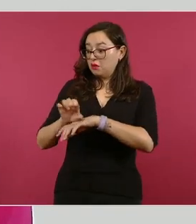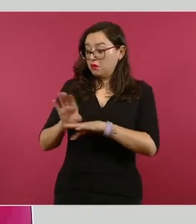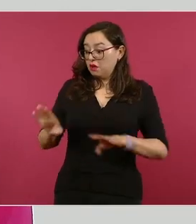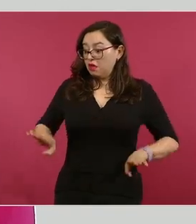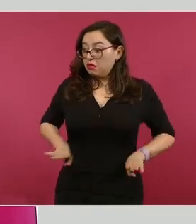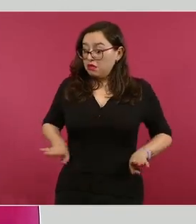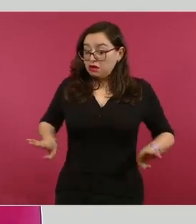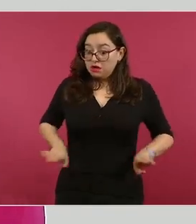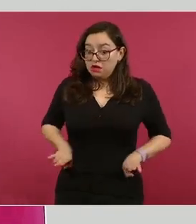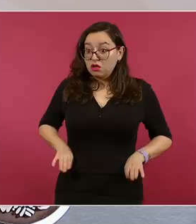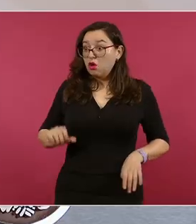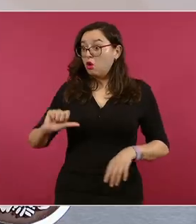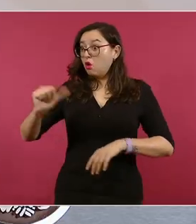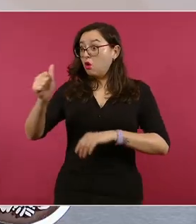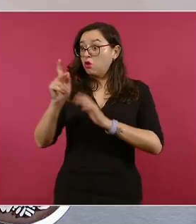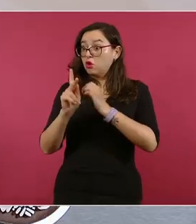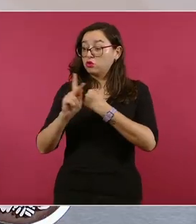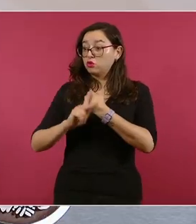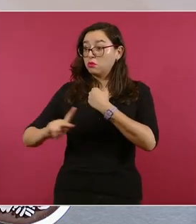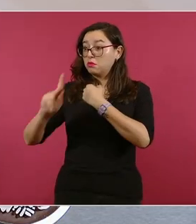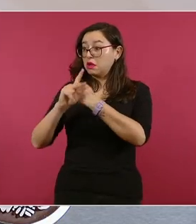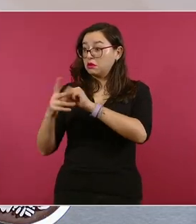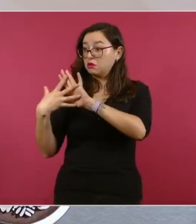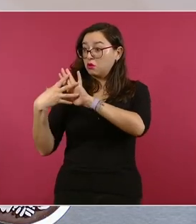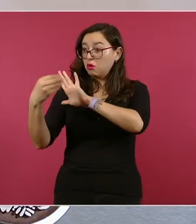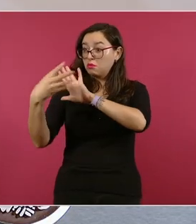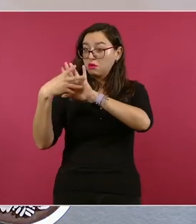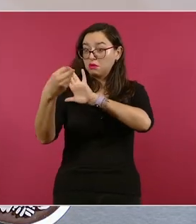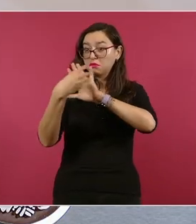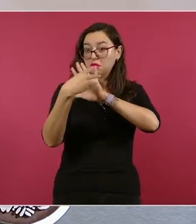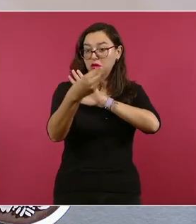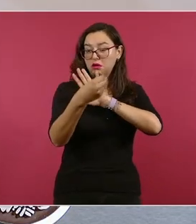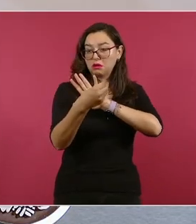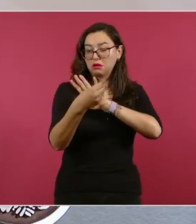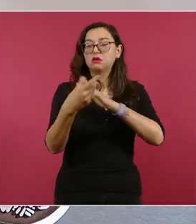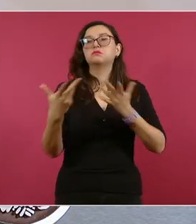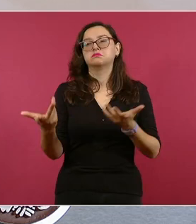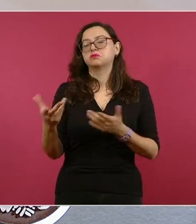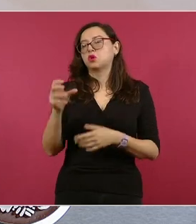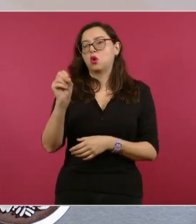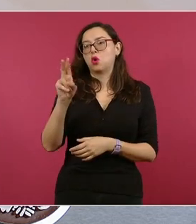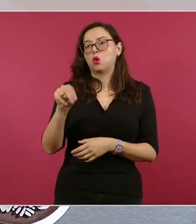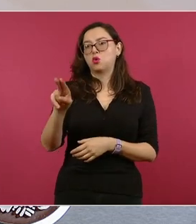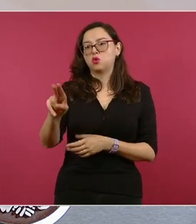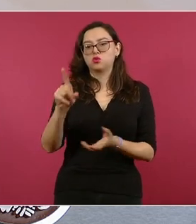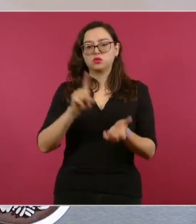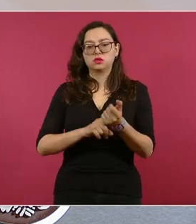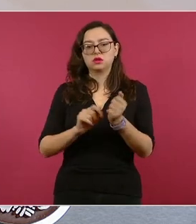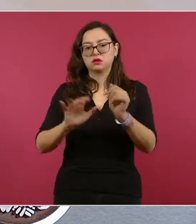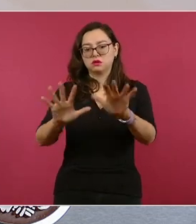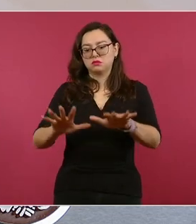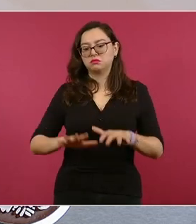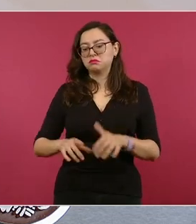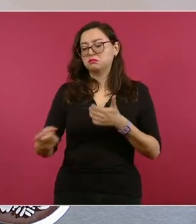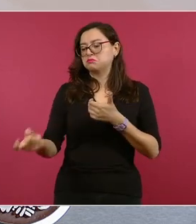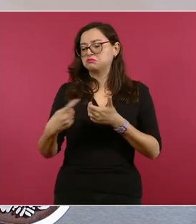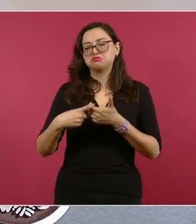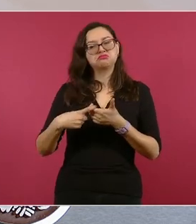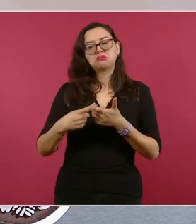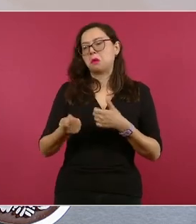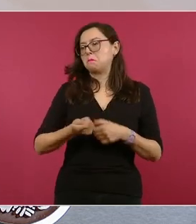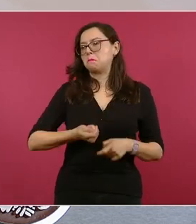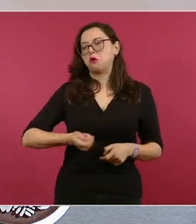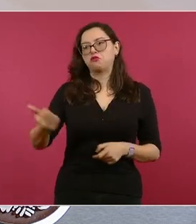será expulsado en definitiva de la Organización de las Naciones Unidas con base en la evaluación prevista en el artículo 6 del